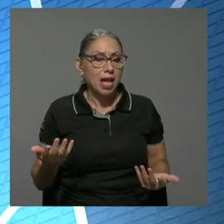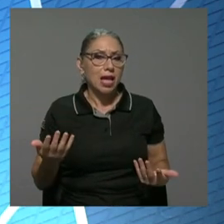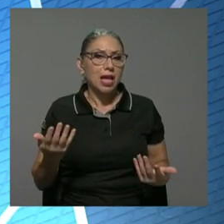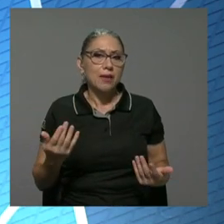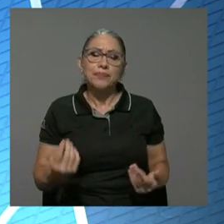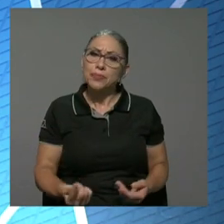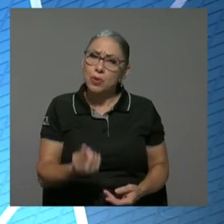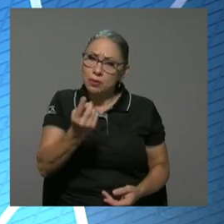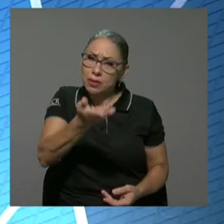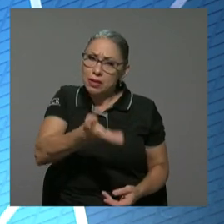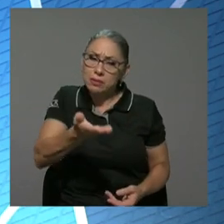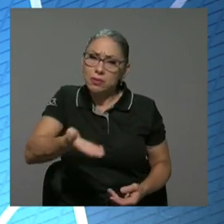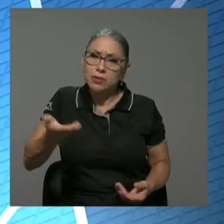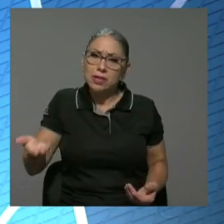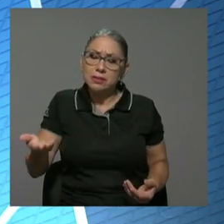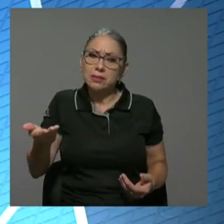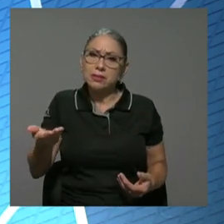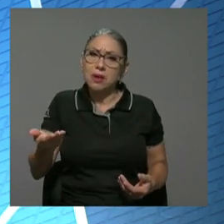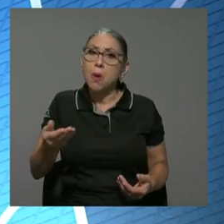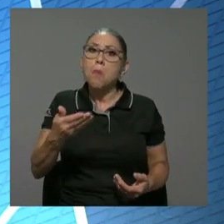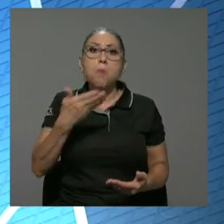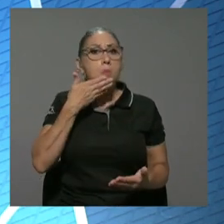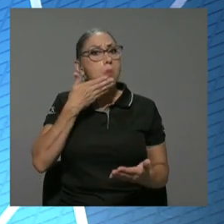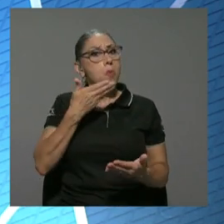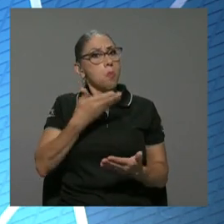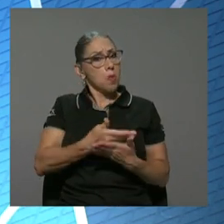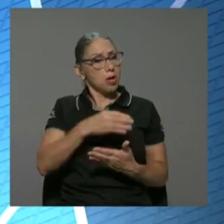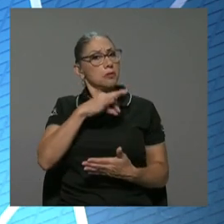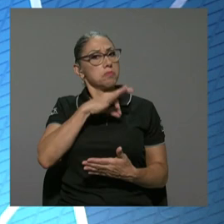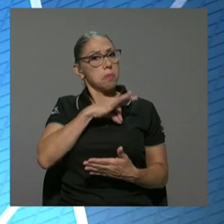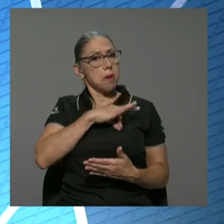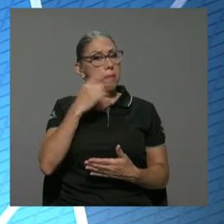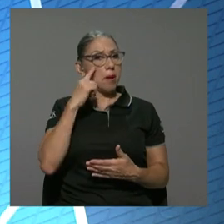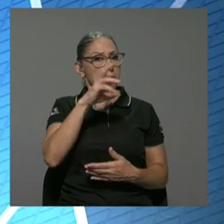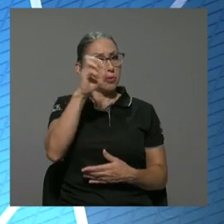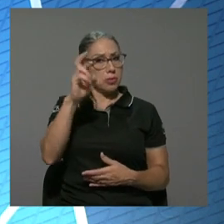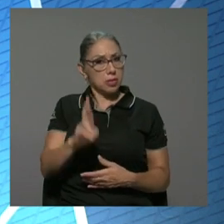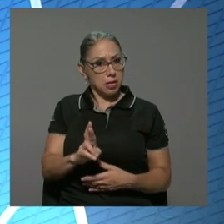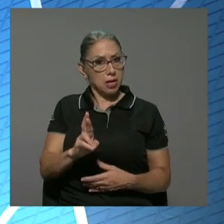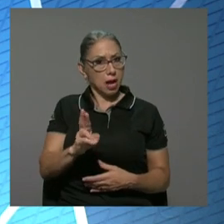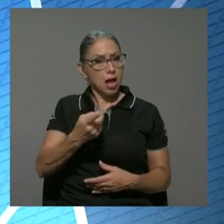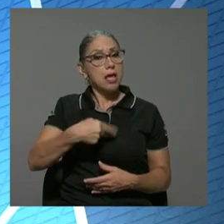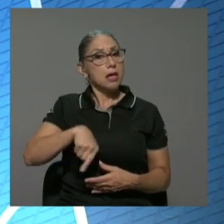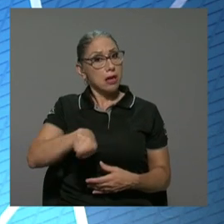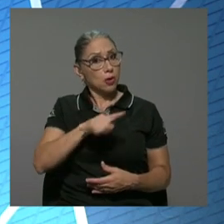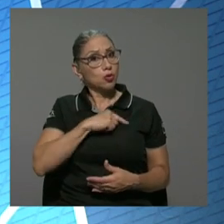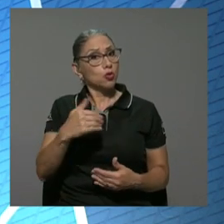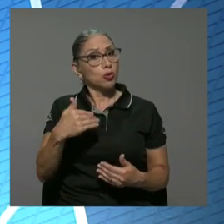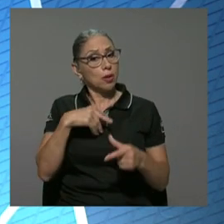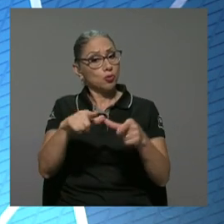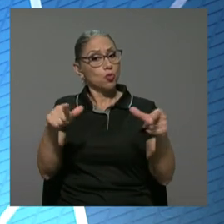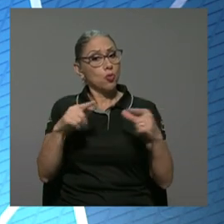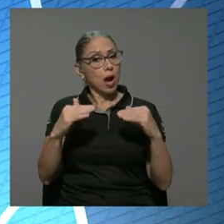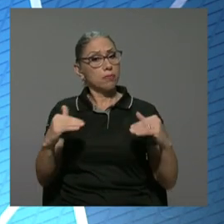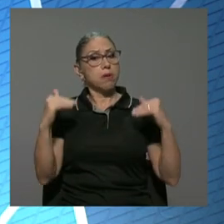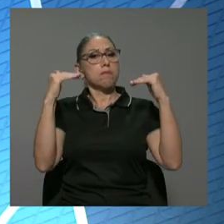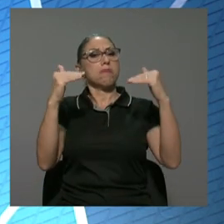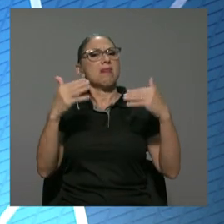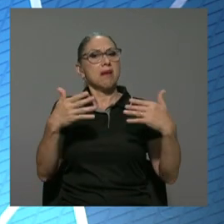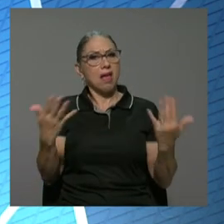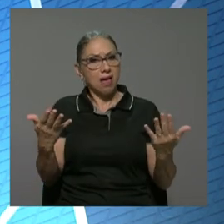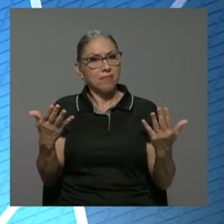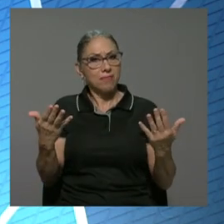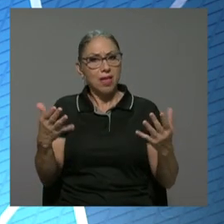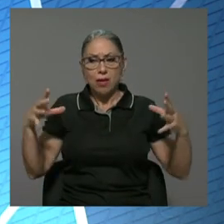una de las cosas que ha sido muy favorable para nuestro país y que nos ha colocado en el lugar que nos ha colocado ha sido que la